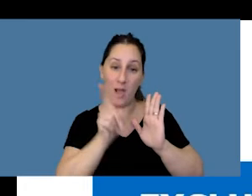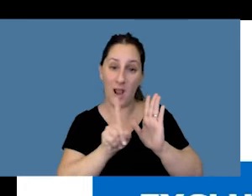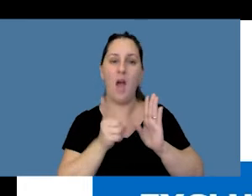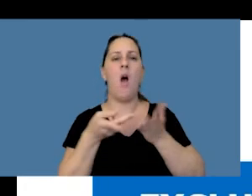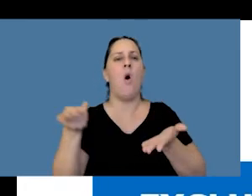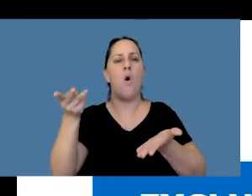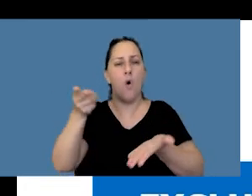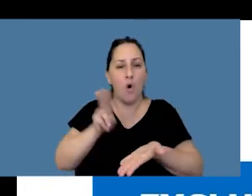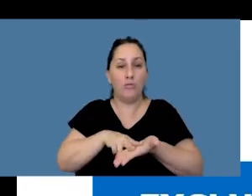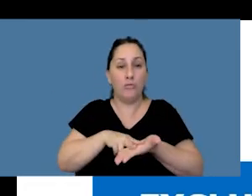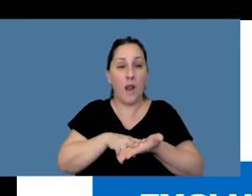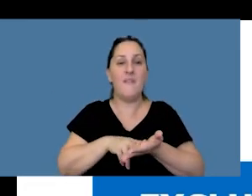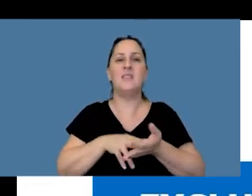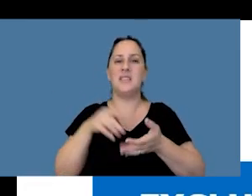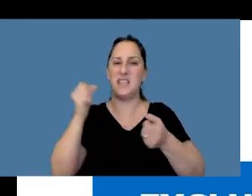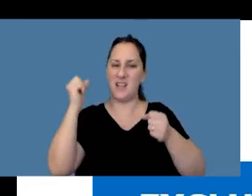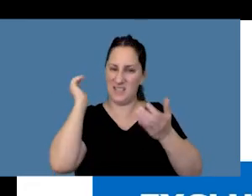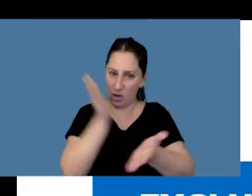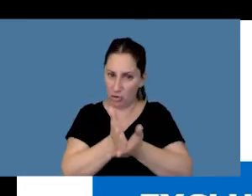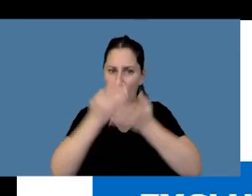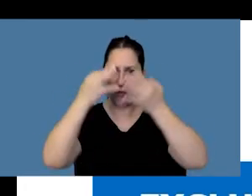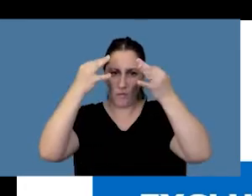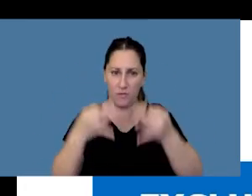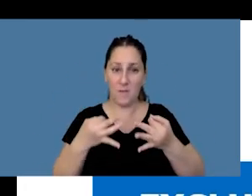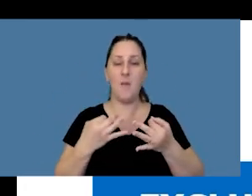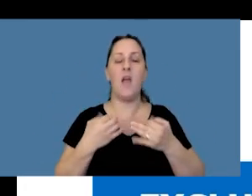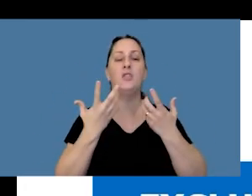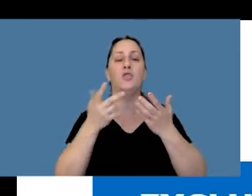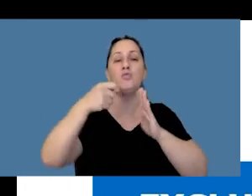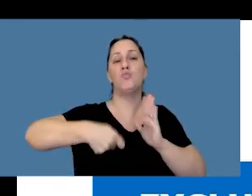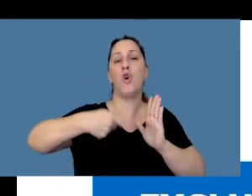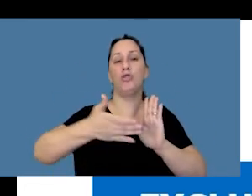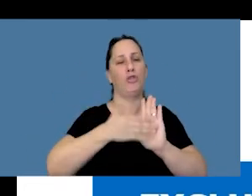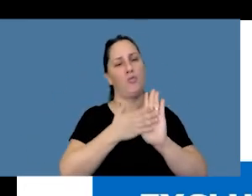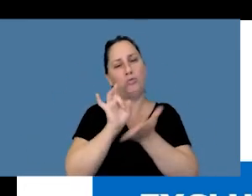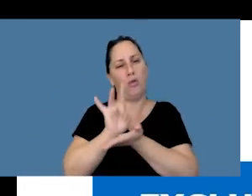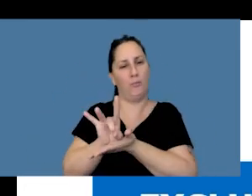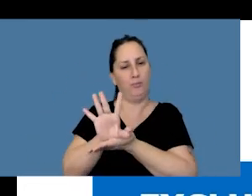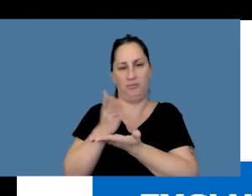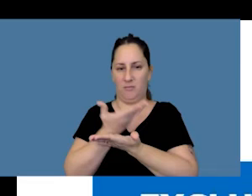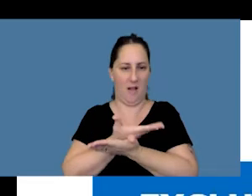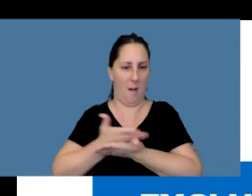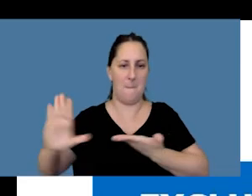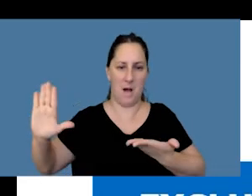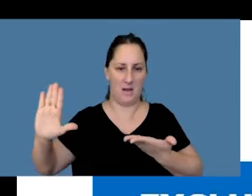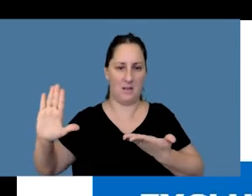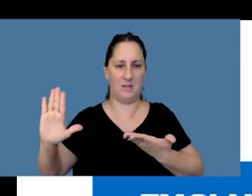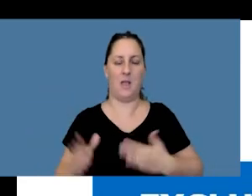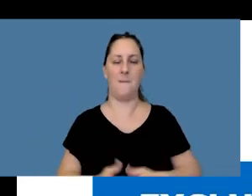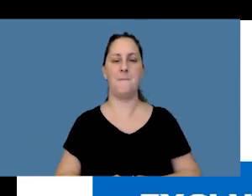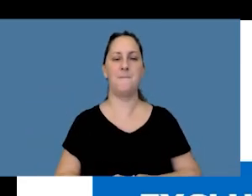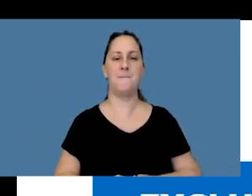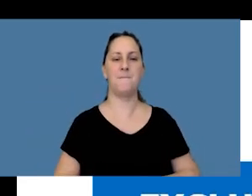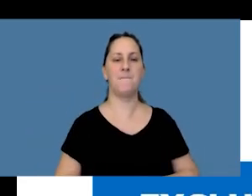reincidente y quedar firme esa sanción, también queda fuera del monotributo, es decir, está en estrecha concordancia,